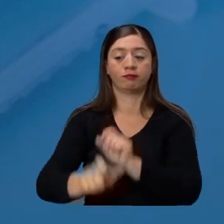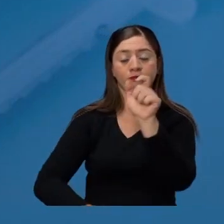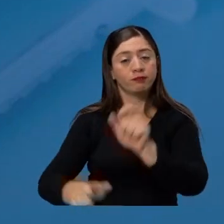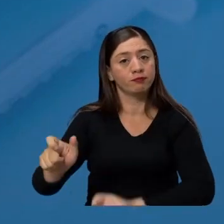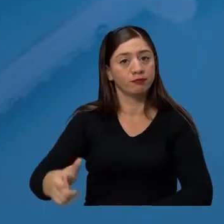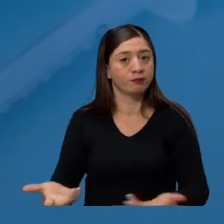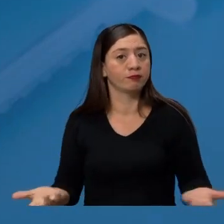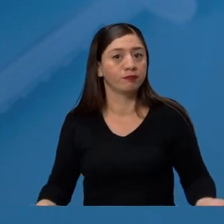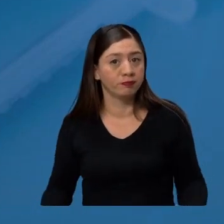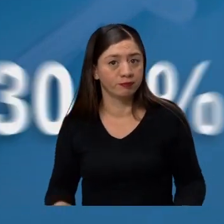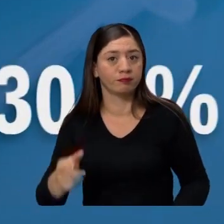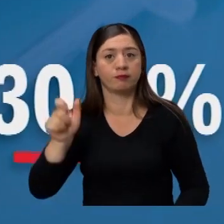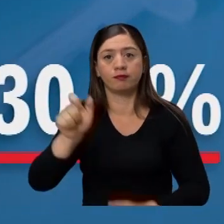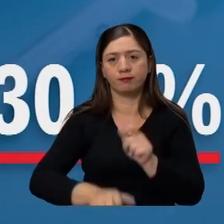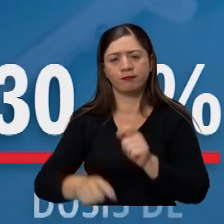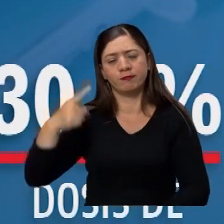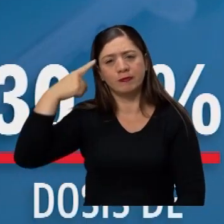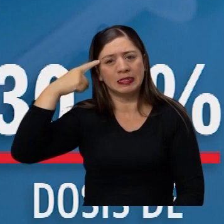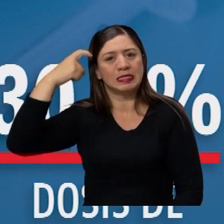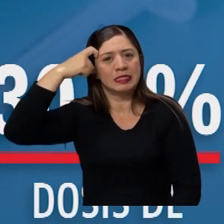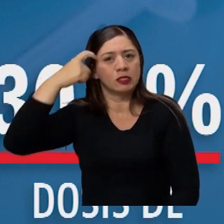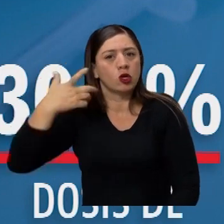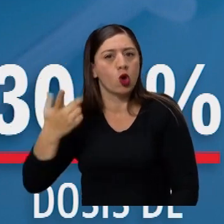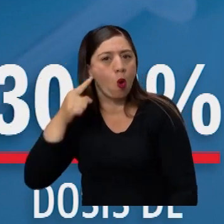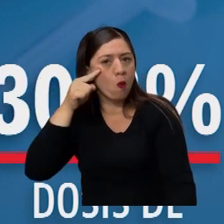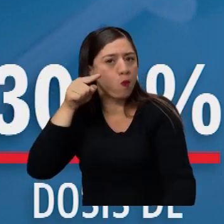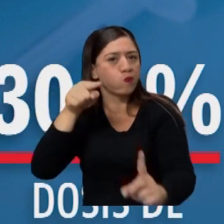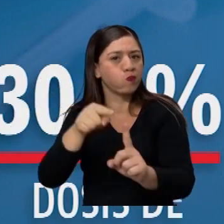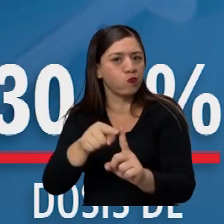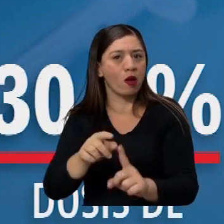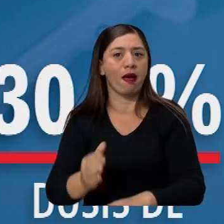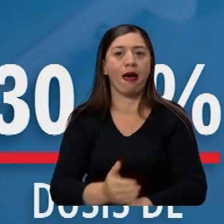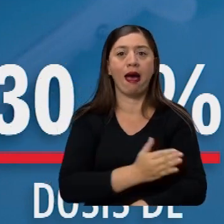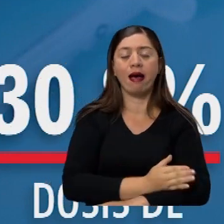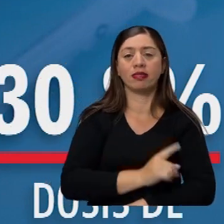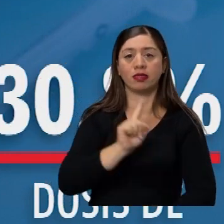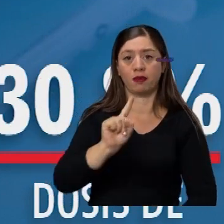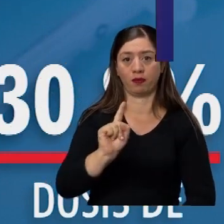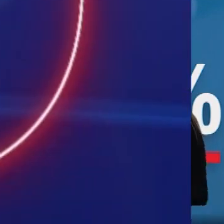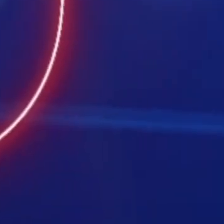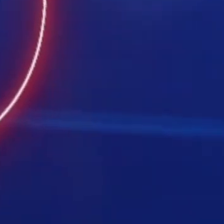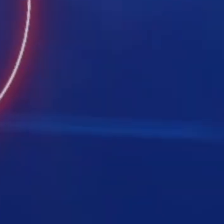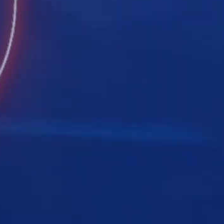Es por ello que se han trazado un reto para cumplir con la meta antes del 1 de mayo.